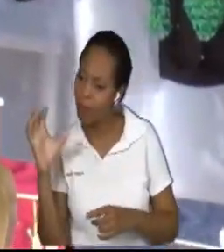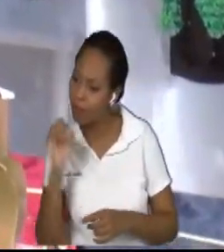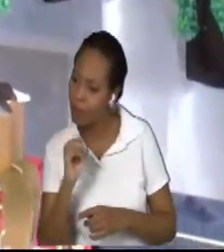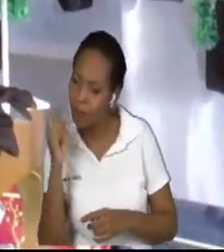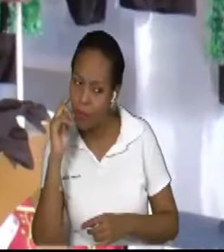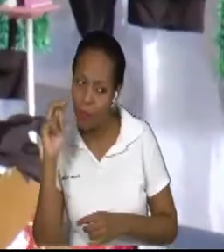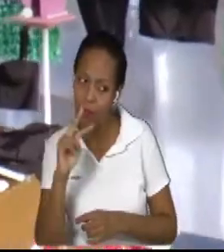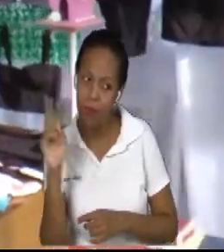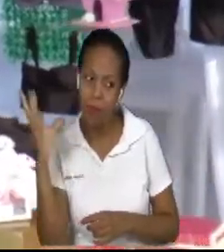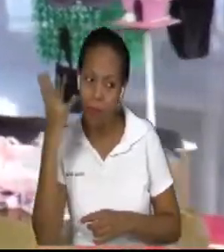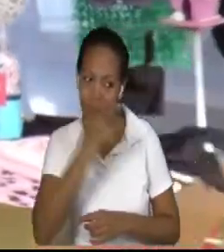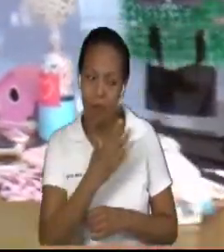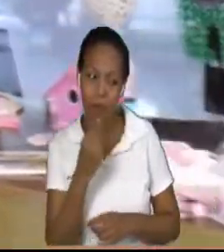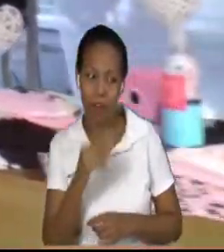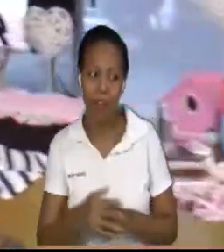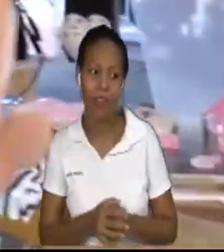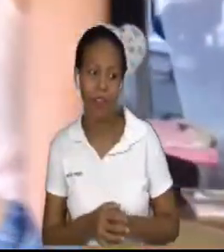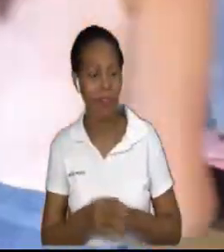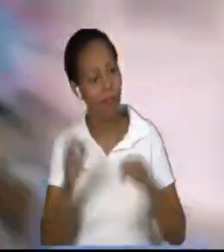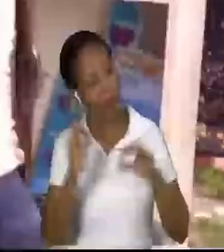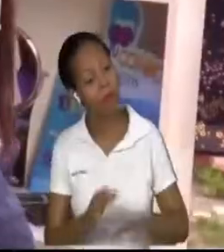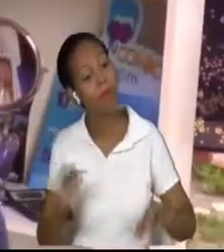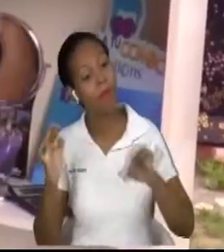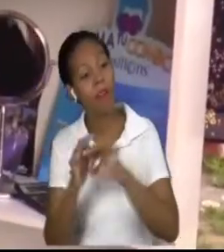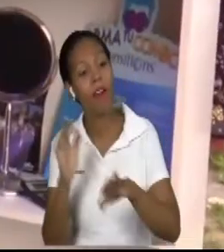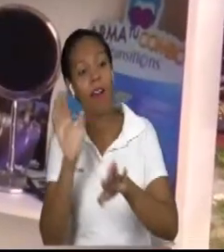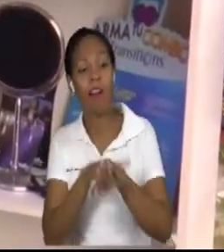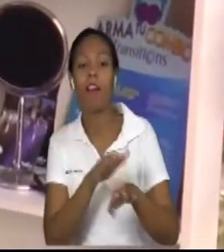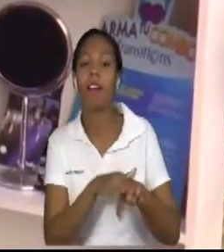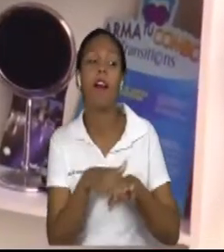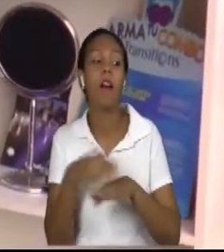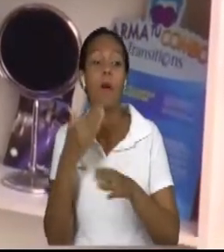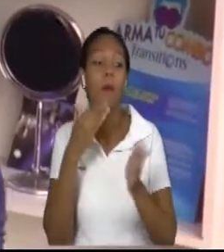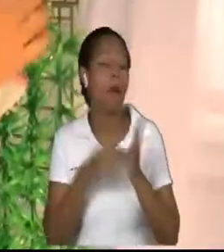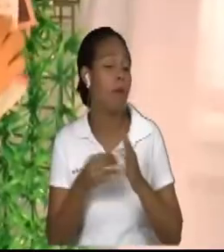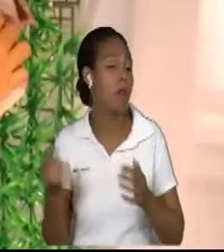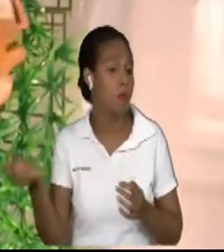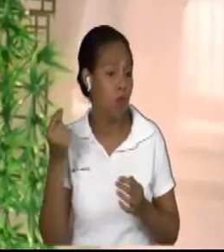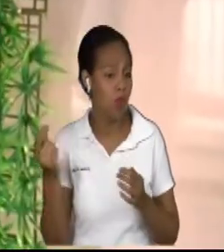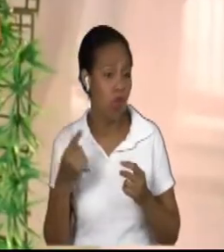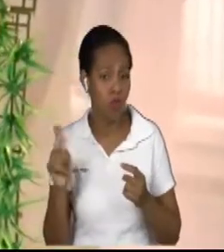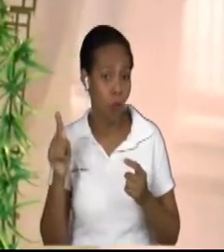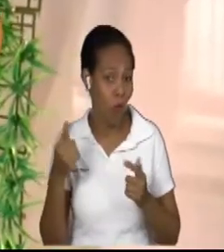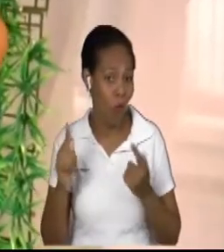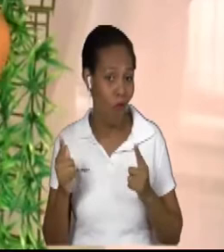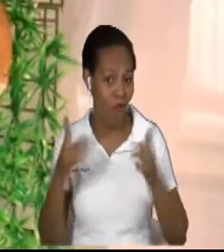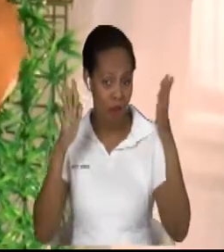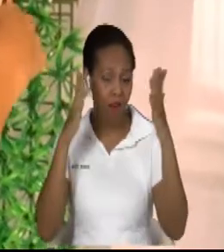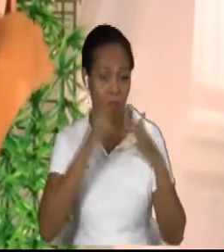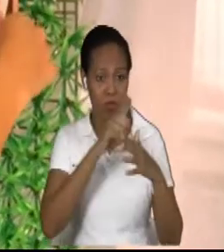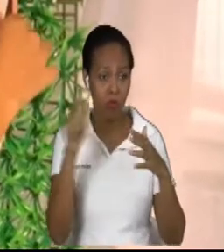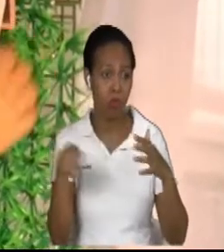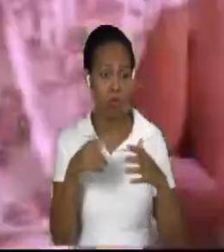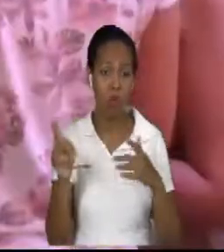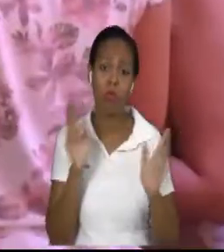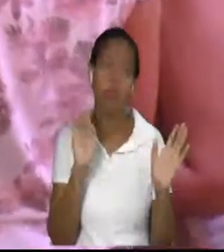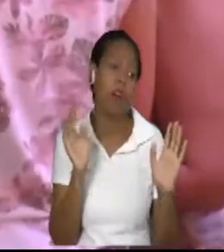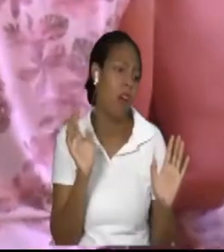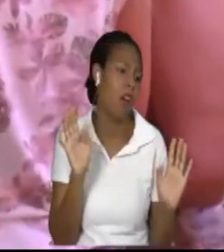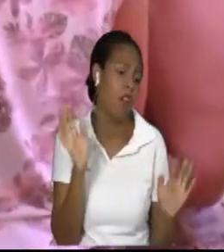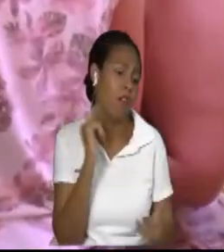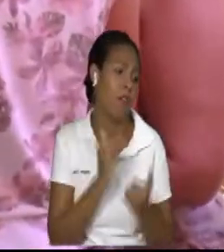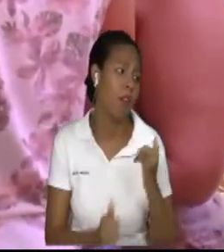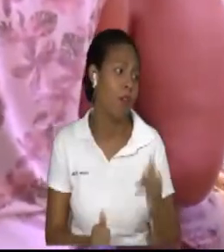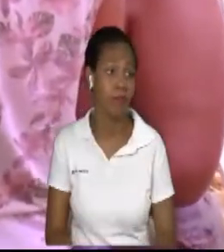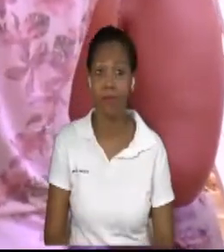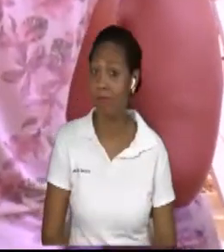de Juana. Importante decirles que aunque la feria fue hasta el día sábado, pueden ir todavía porque ellos siguen